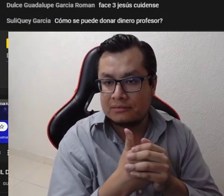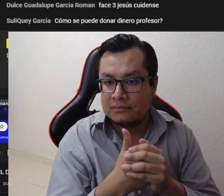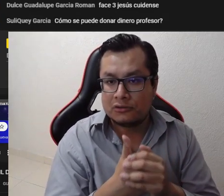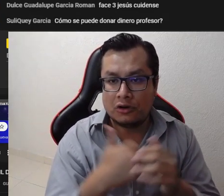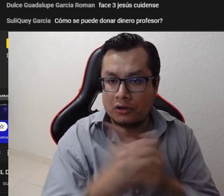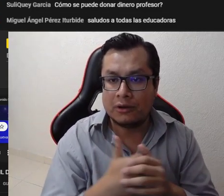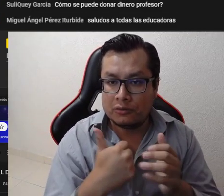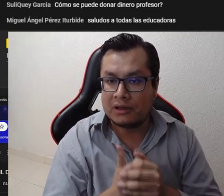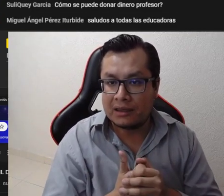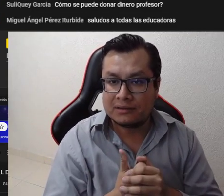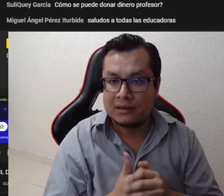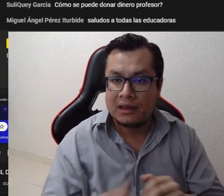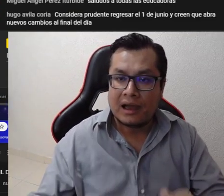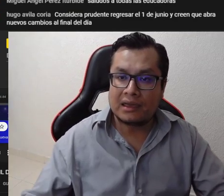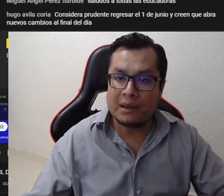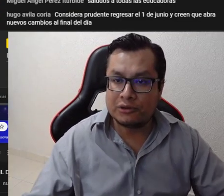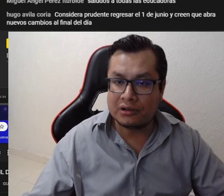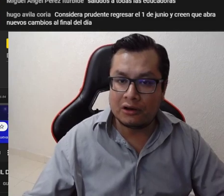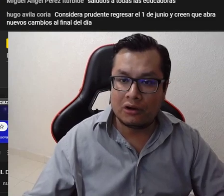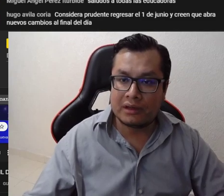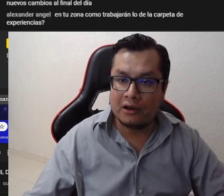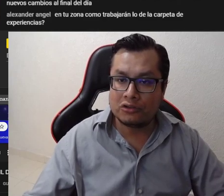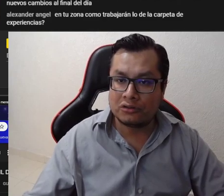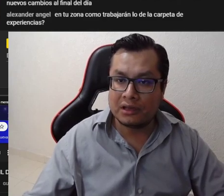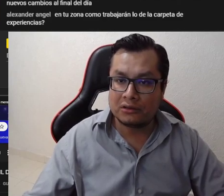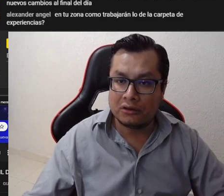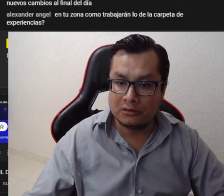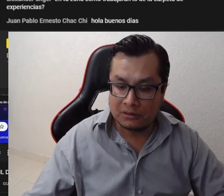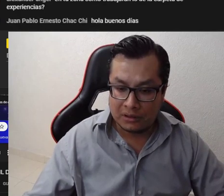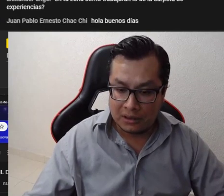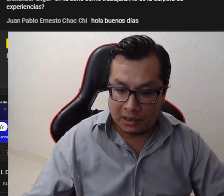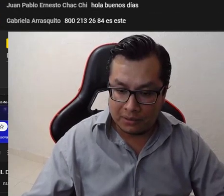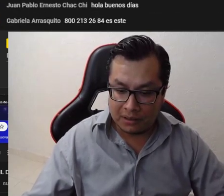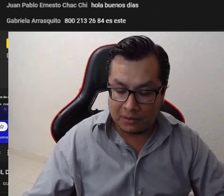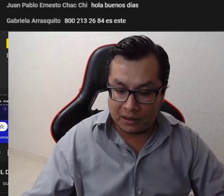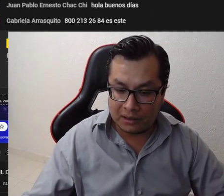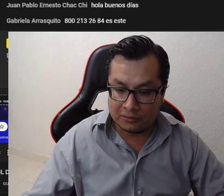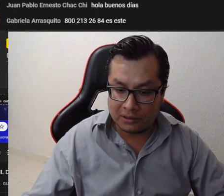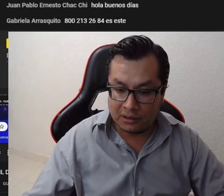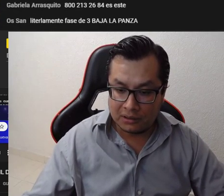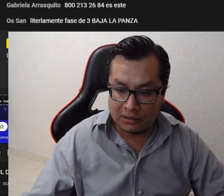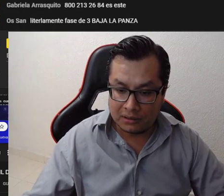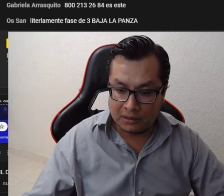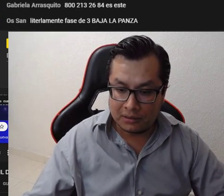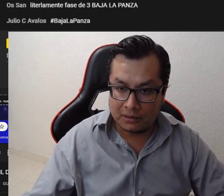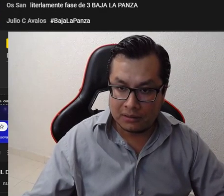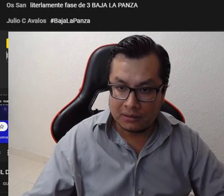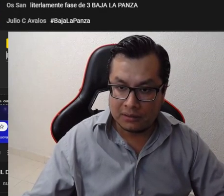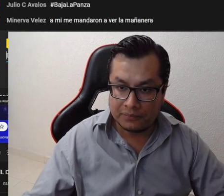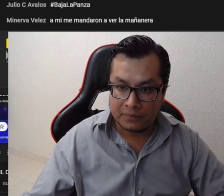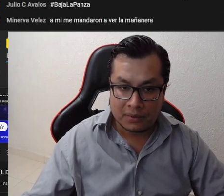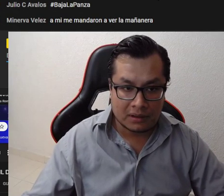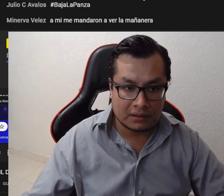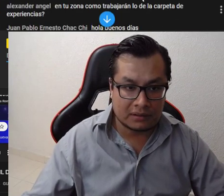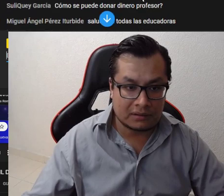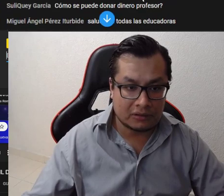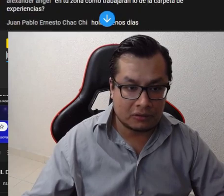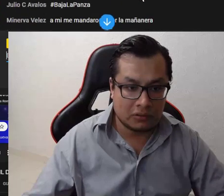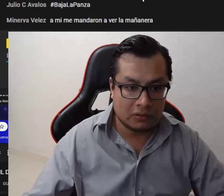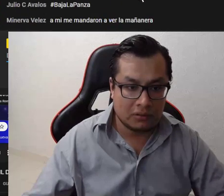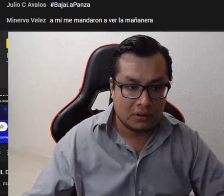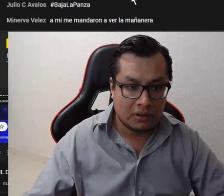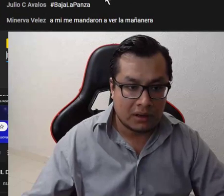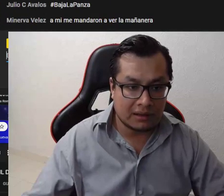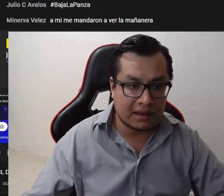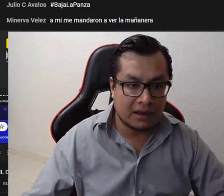¿eh? Yo no veo sus likes. Aquí ya pusieron el 800. A ver, déjenme regreso ahí. Que se